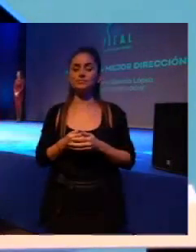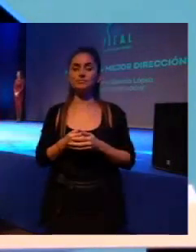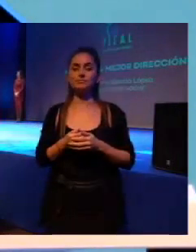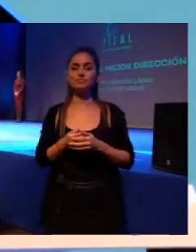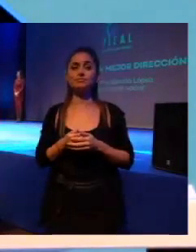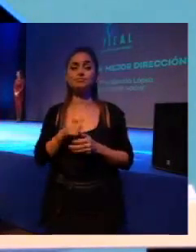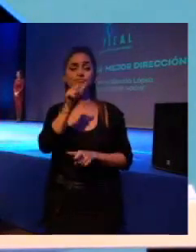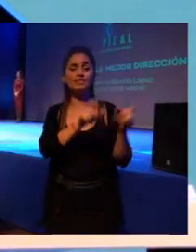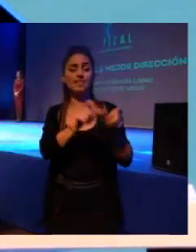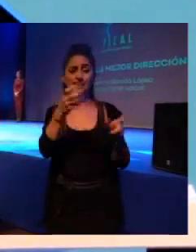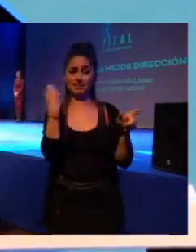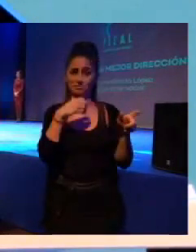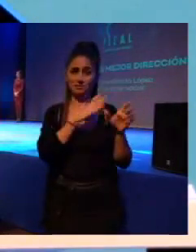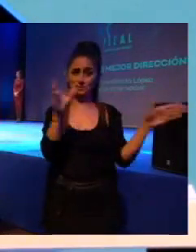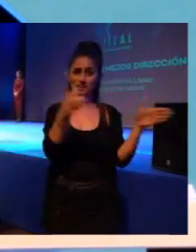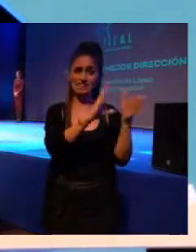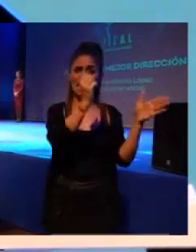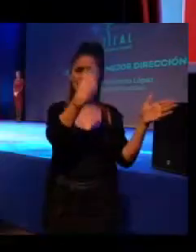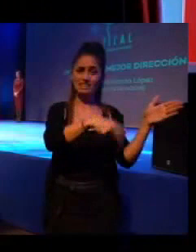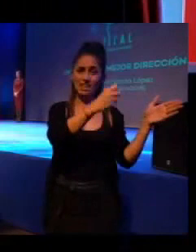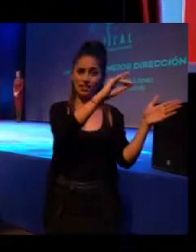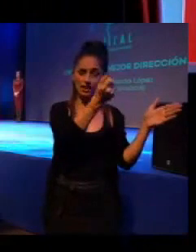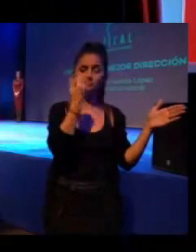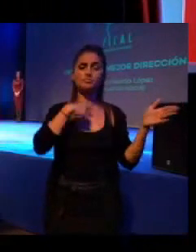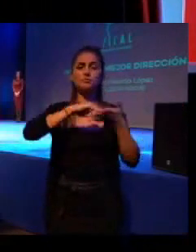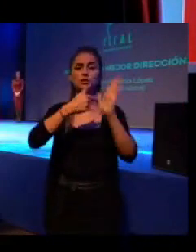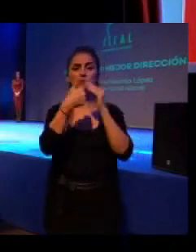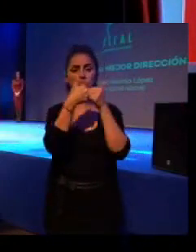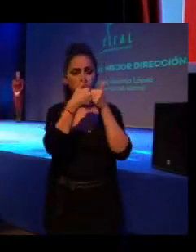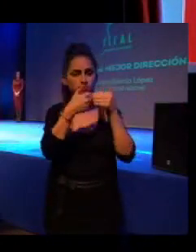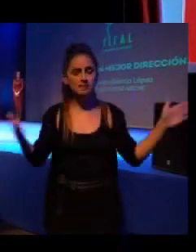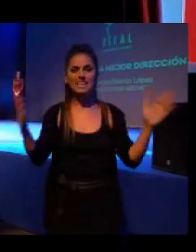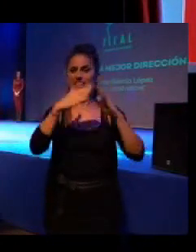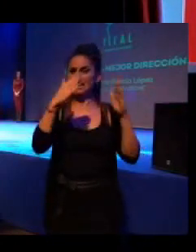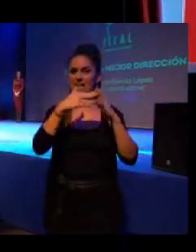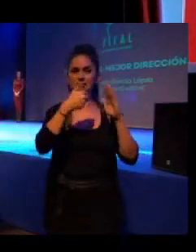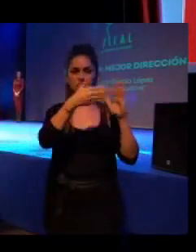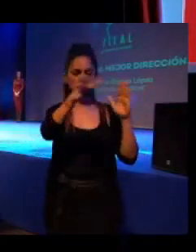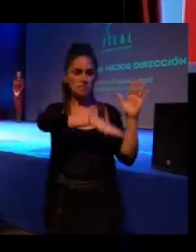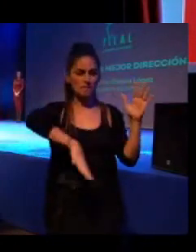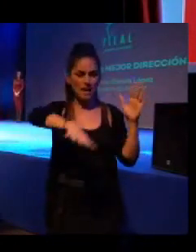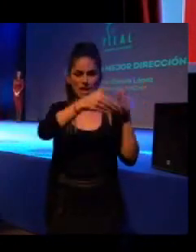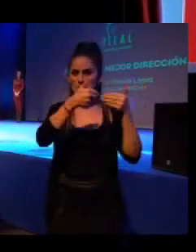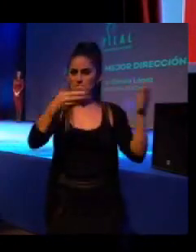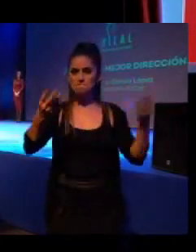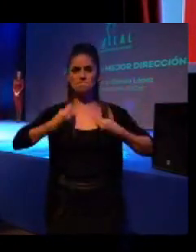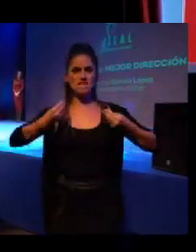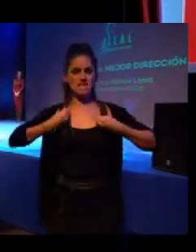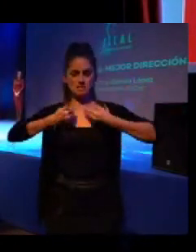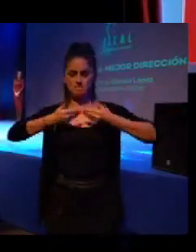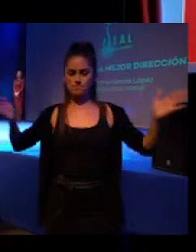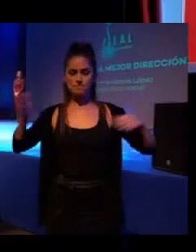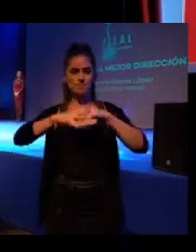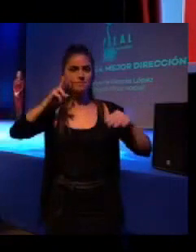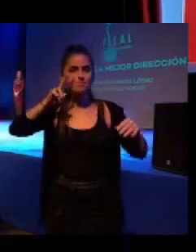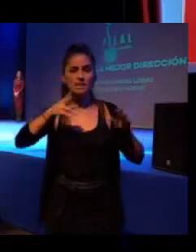La gente de Cañada, que cuando empecé este proyecto abrió las puertas de su casa, de su barrio, de sus vidas, lo cual siempre te deja en deuda,